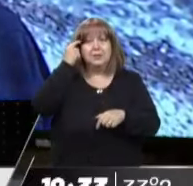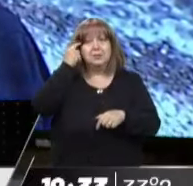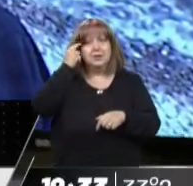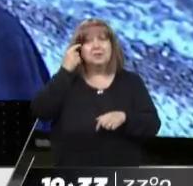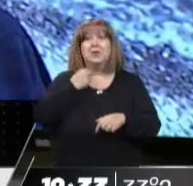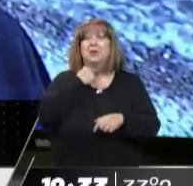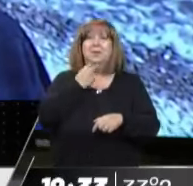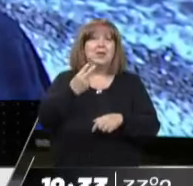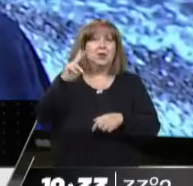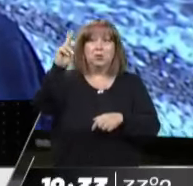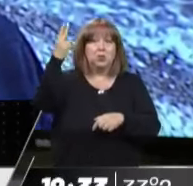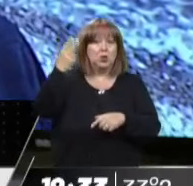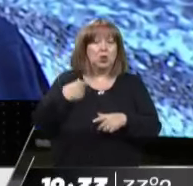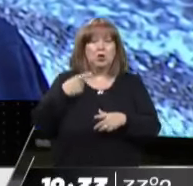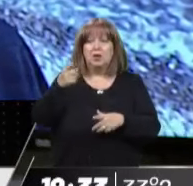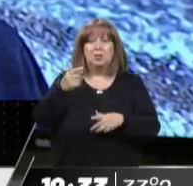y no quiero que